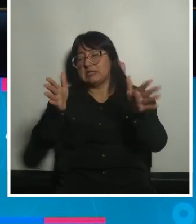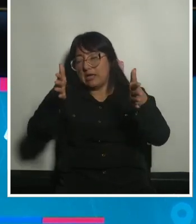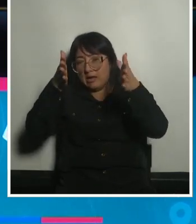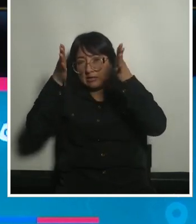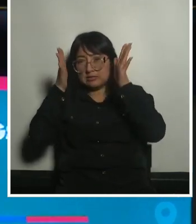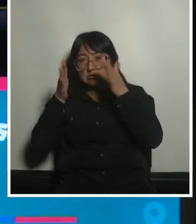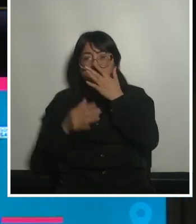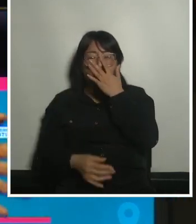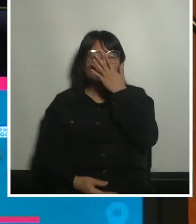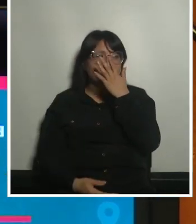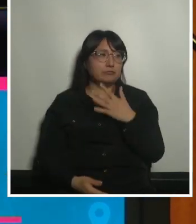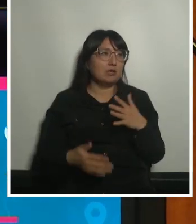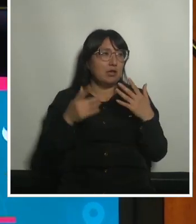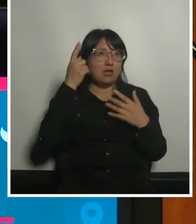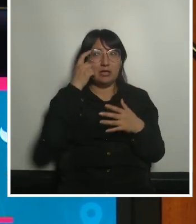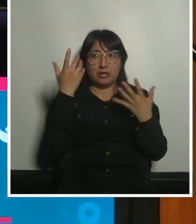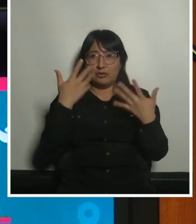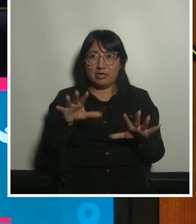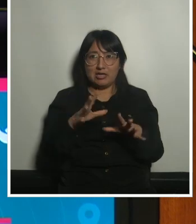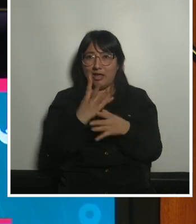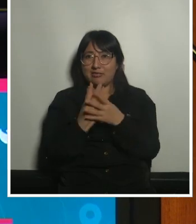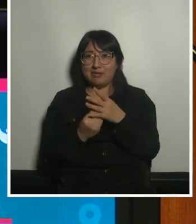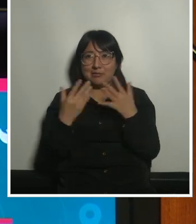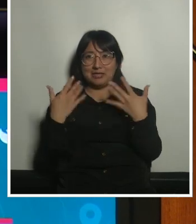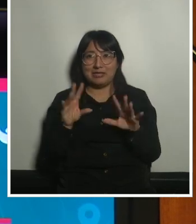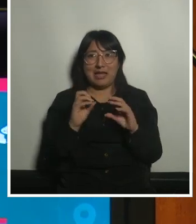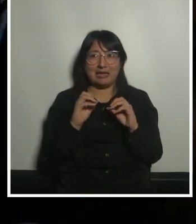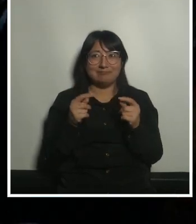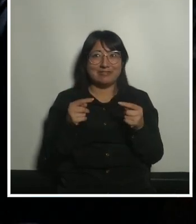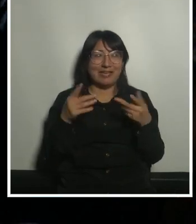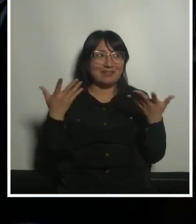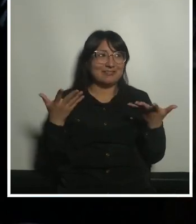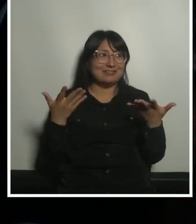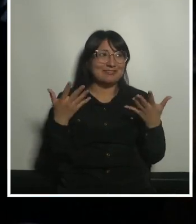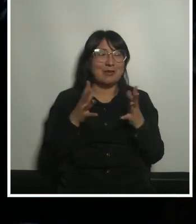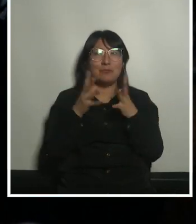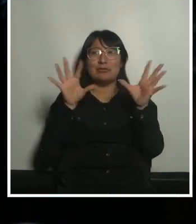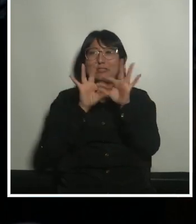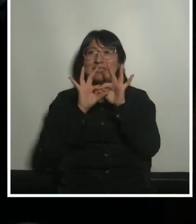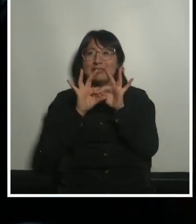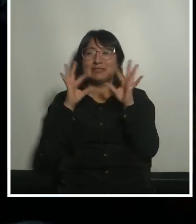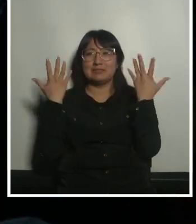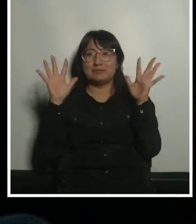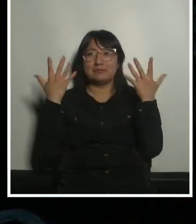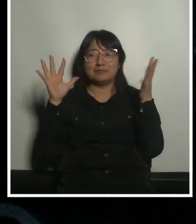Creo que ya, ¿ok? Muchas gracias.